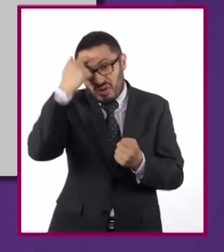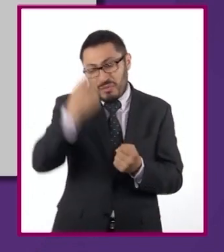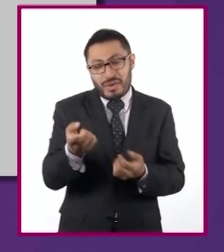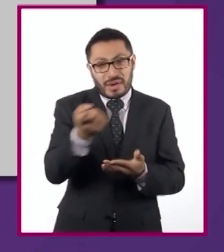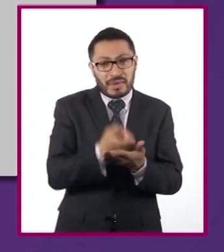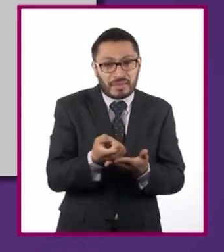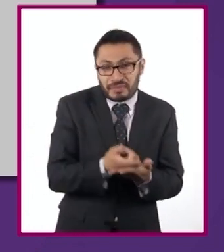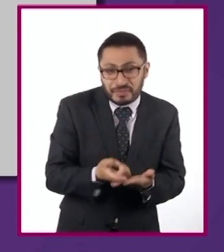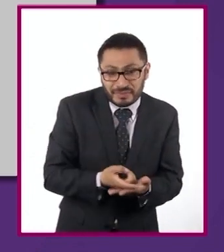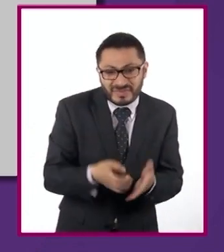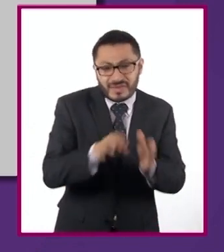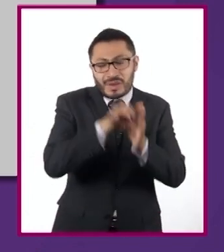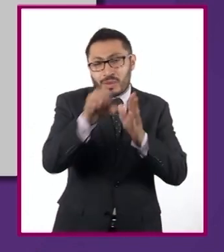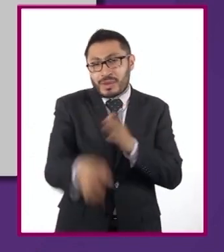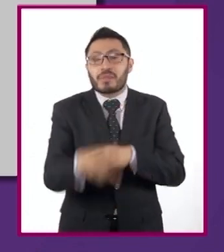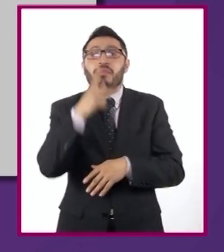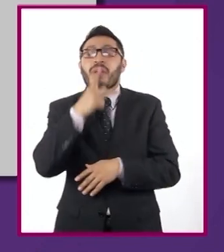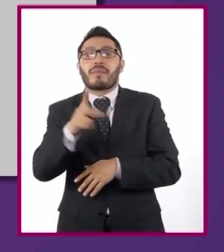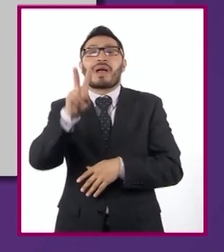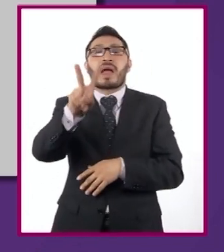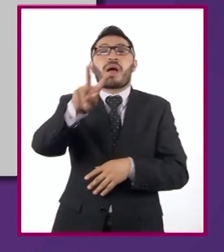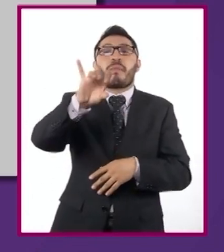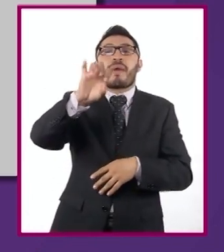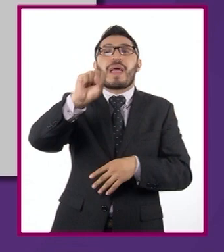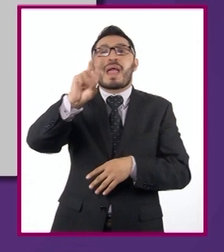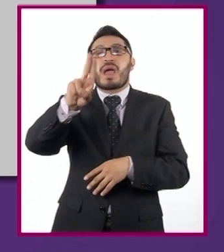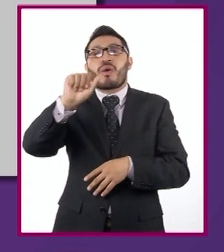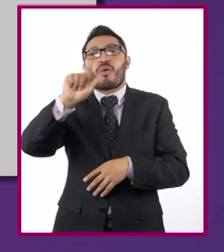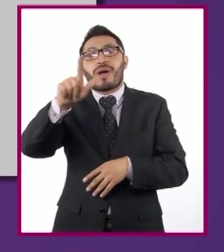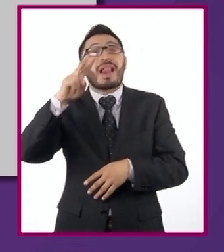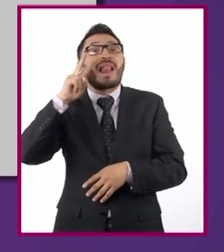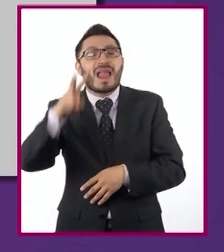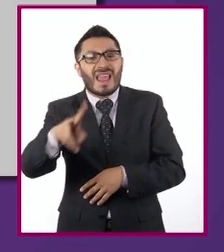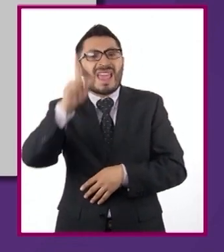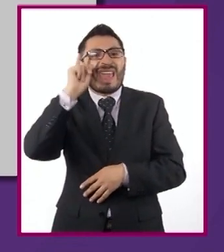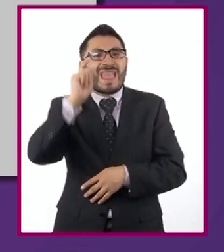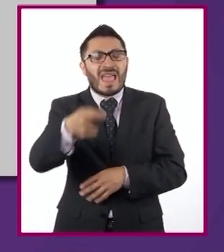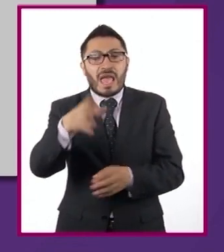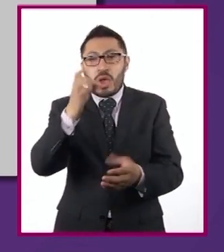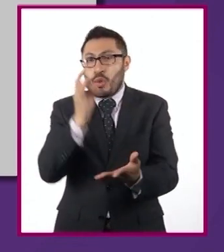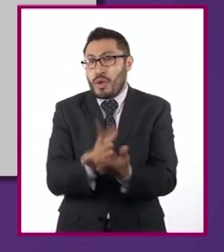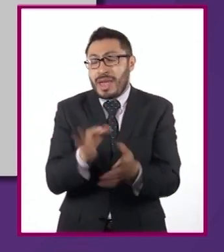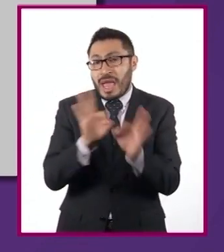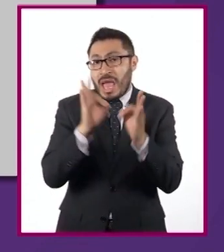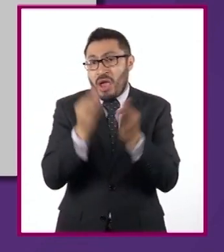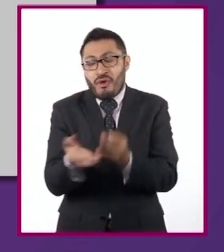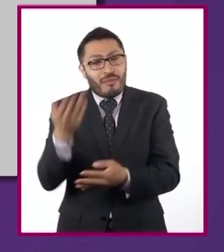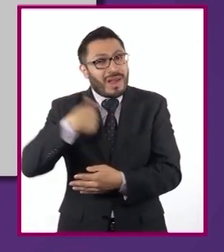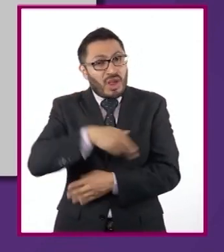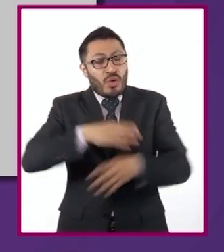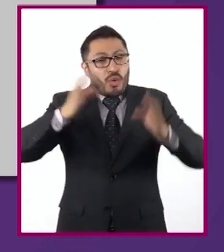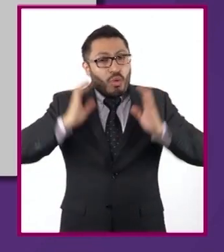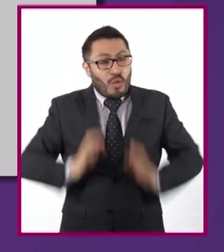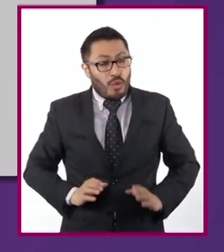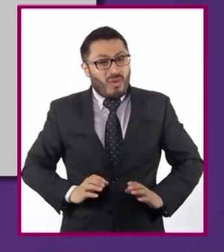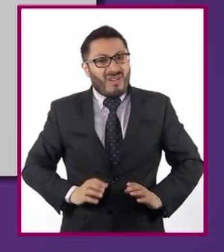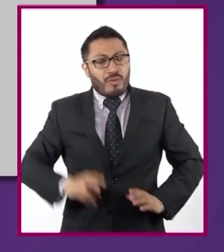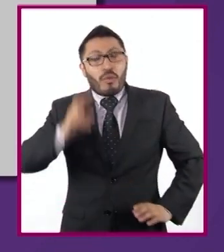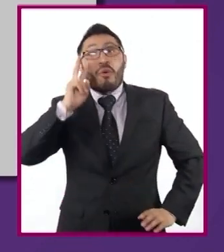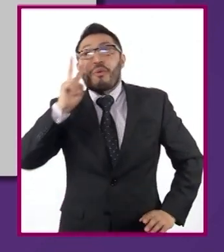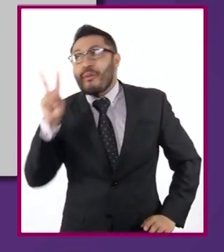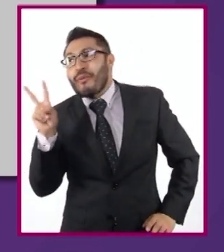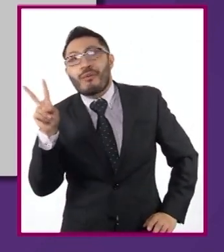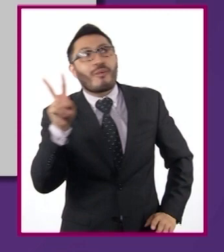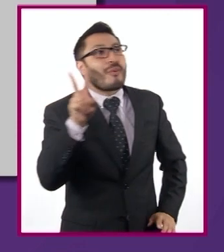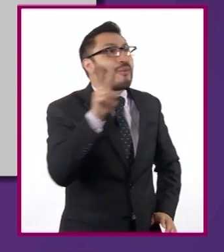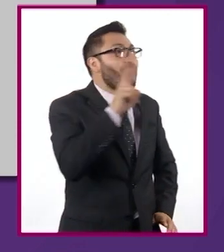Cuando mencionamos la palabra visual, nos estamos refiriendo únicamente a la capacidad humana de percibir nuestro mundo